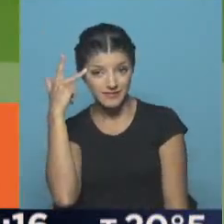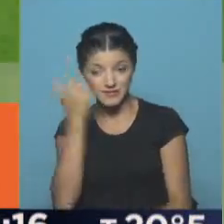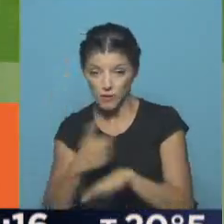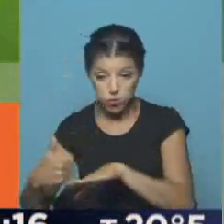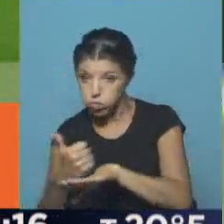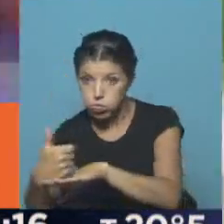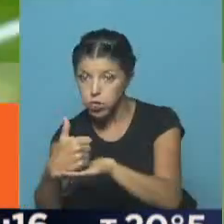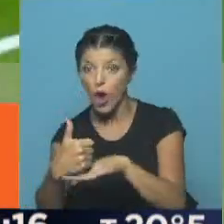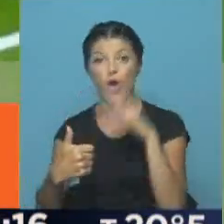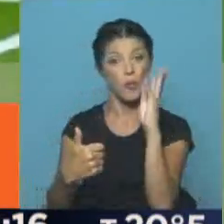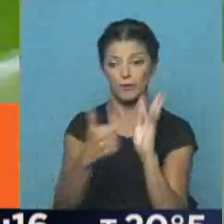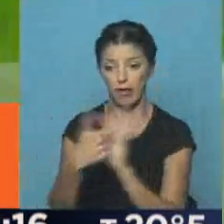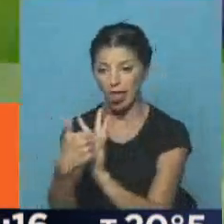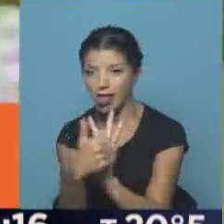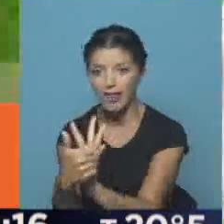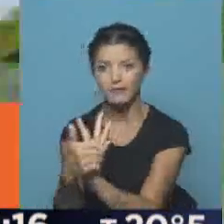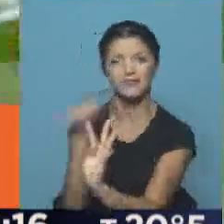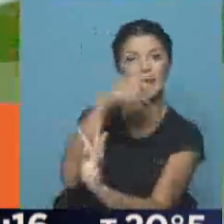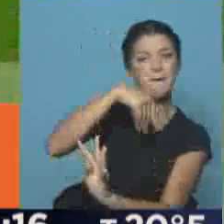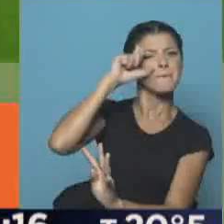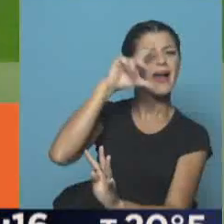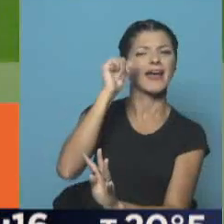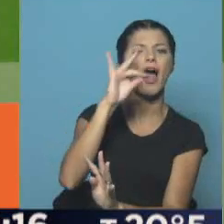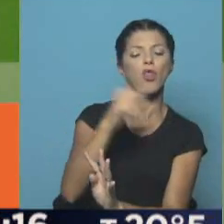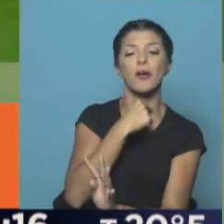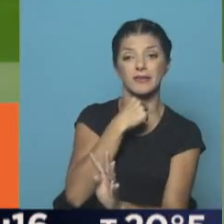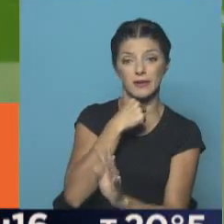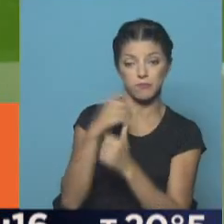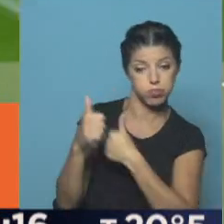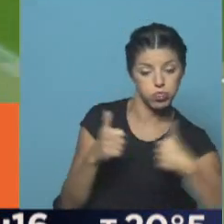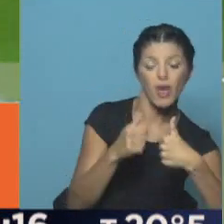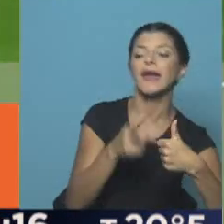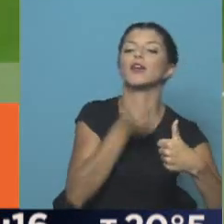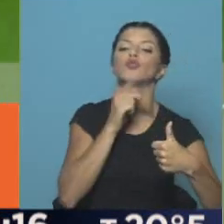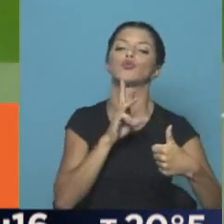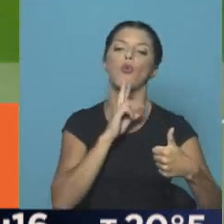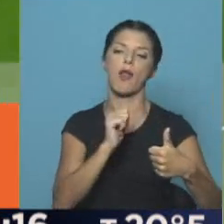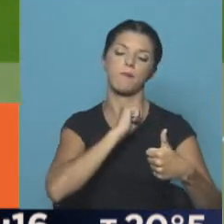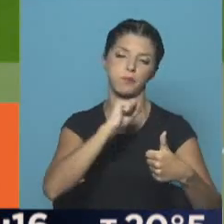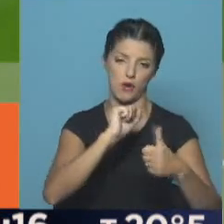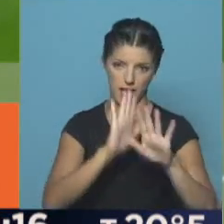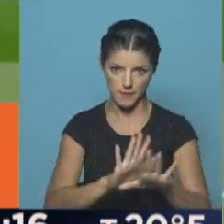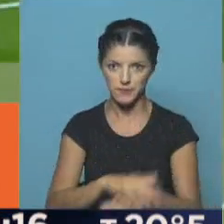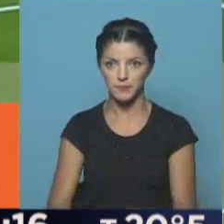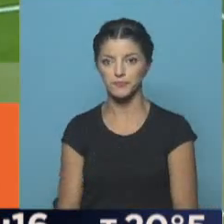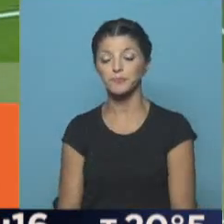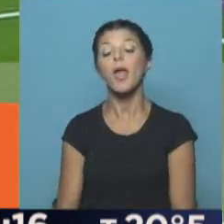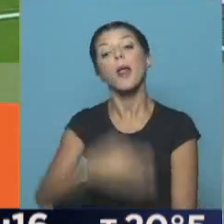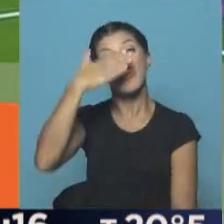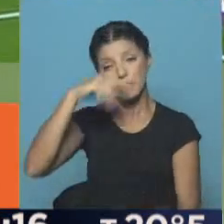lleva 4 jugadores. Mercado quiere mover a Suárez y Suárez responde con ese movimiento. Un ratito más